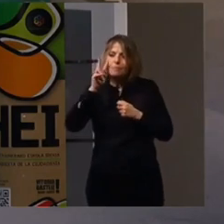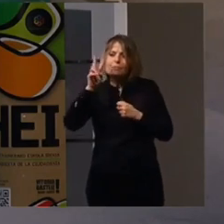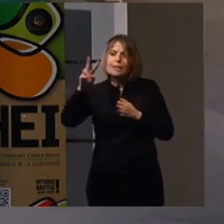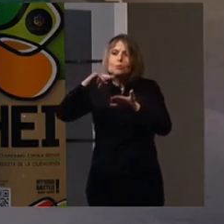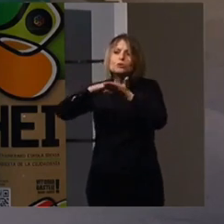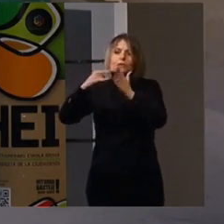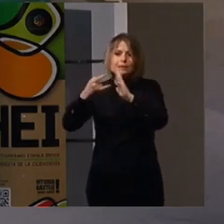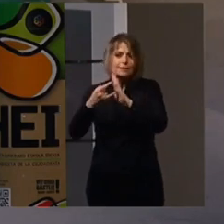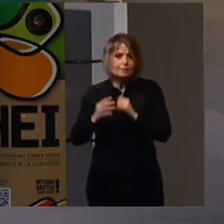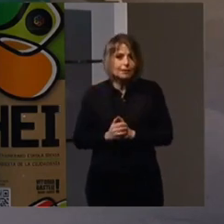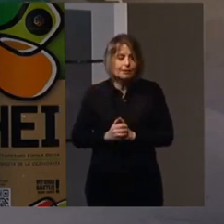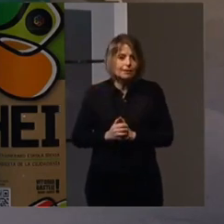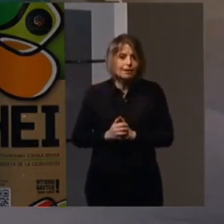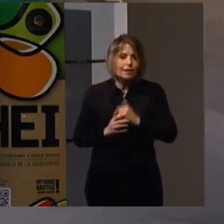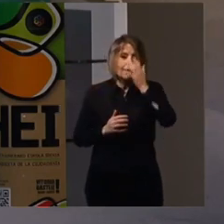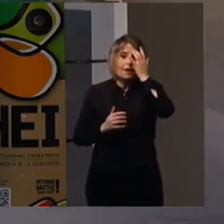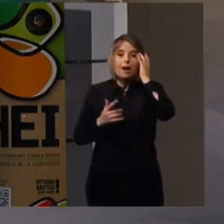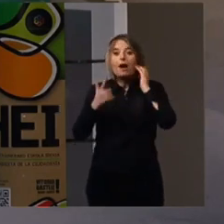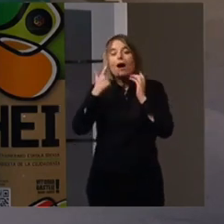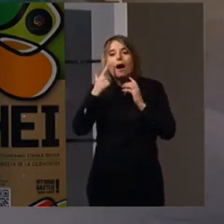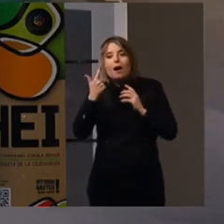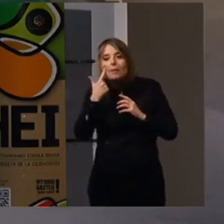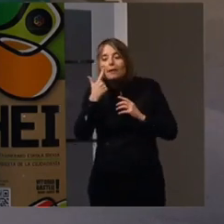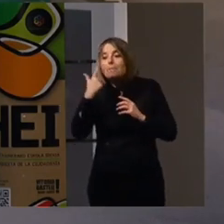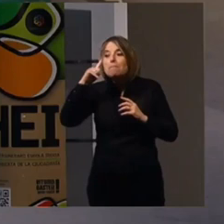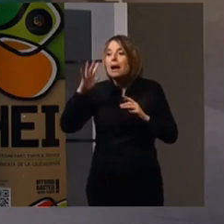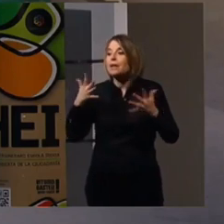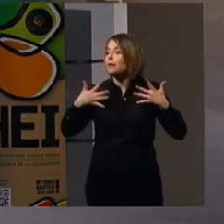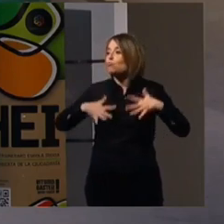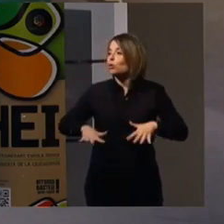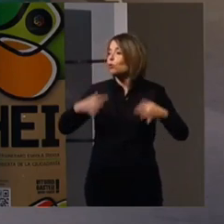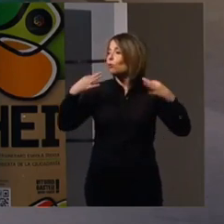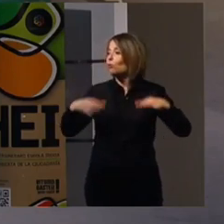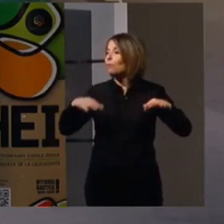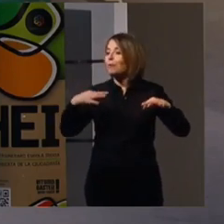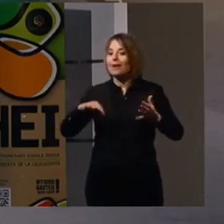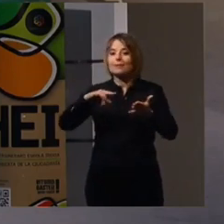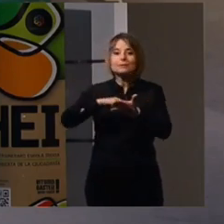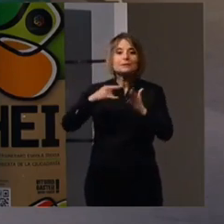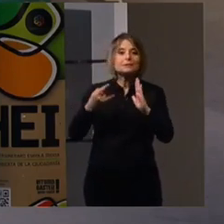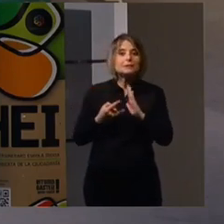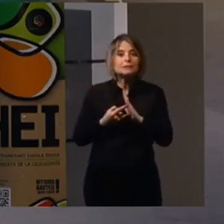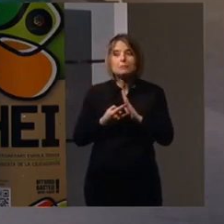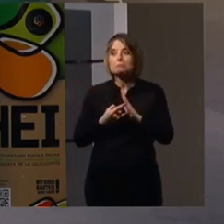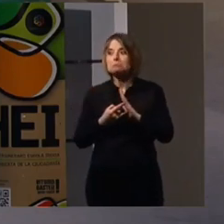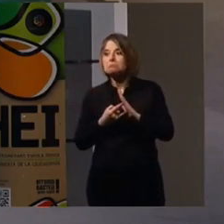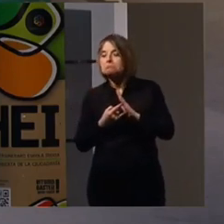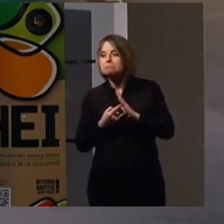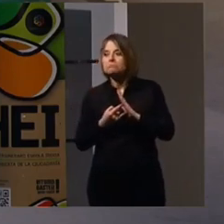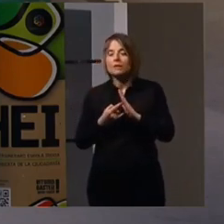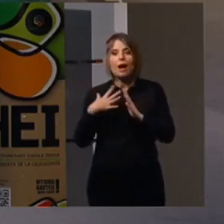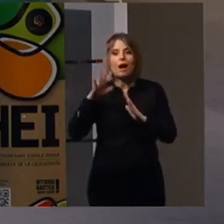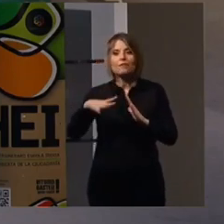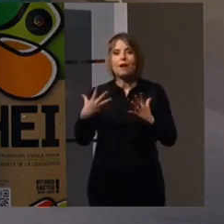sistema? A ver si va a ser que hemos normalizado un sistema que nos